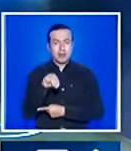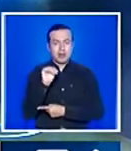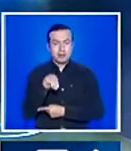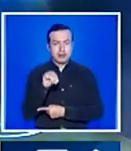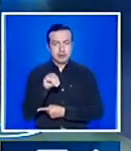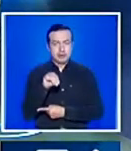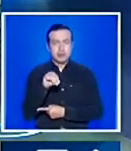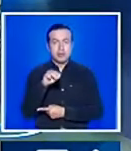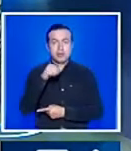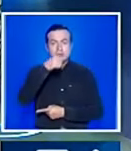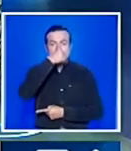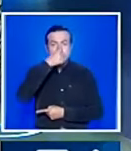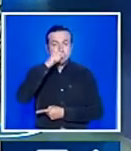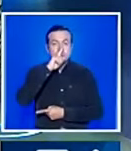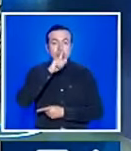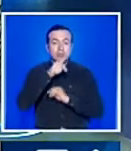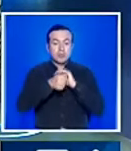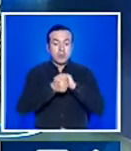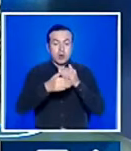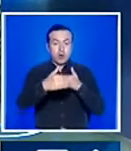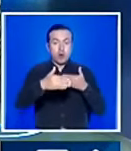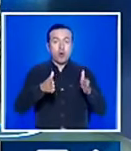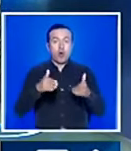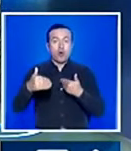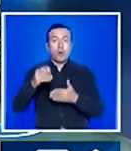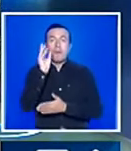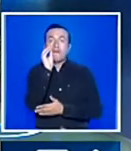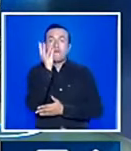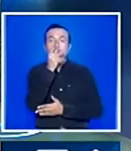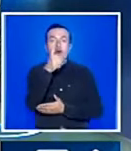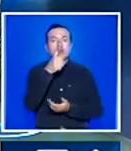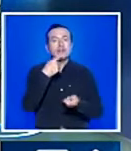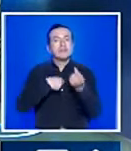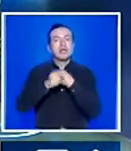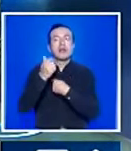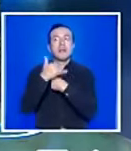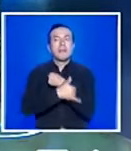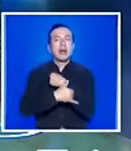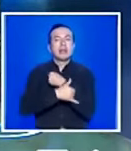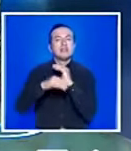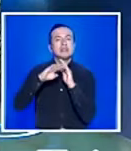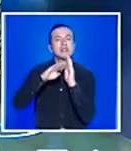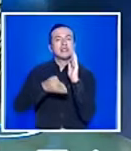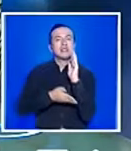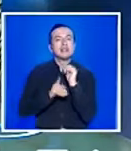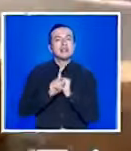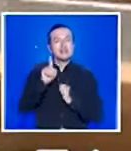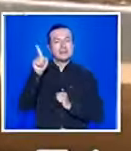estaba camuflada en cartones de flores de exportación con destino a Qatar.